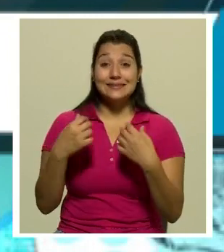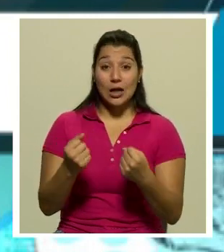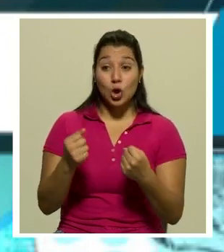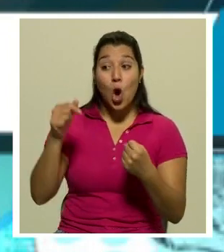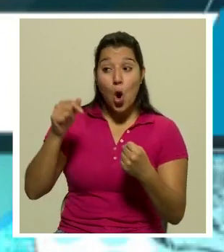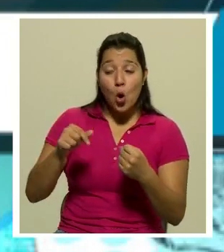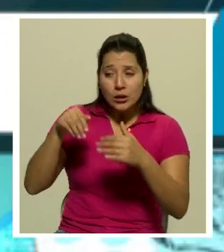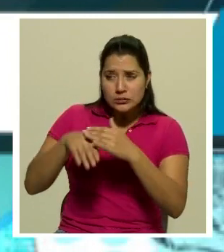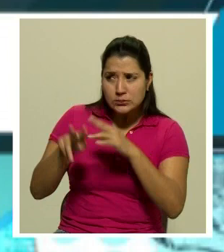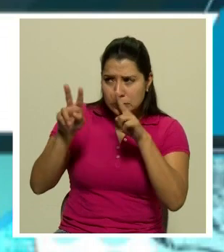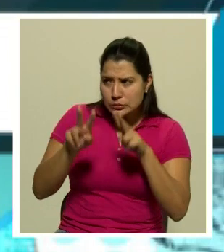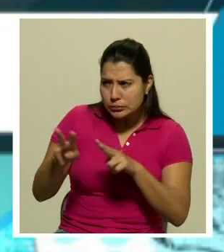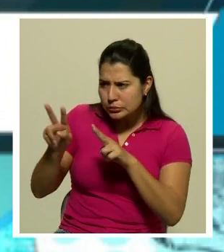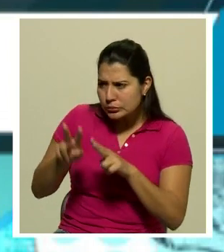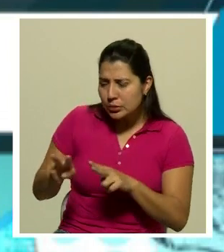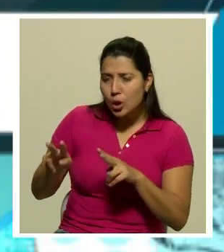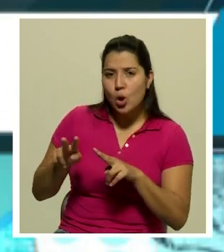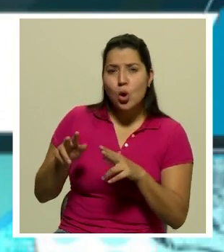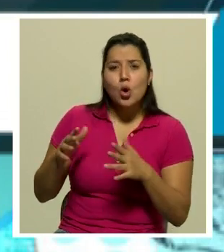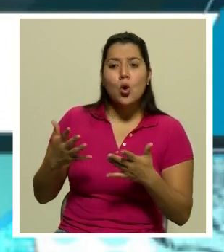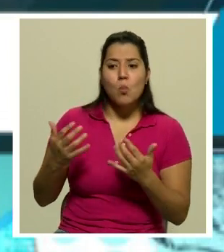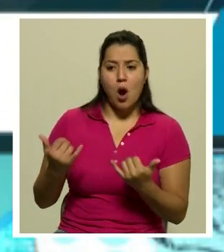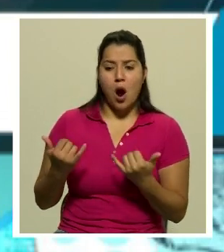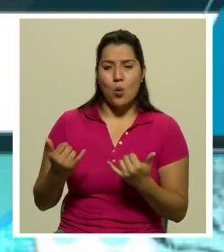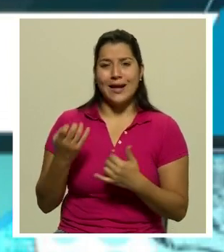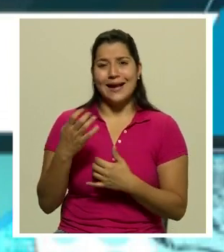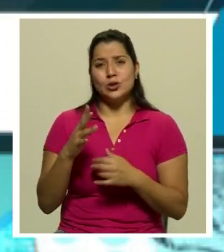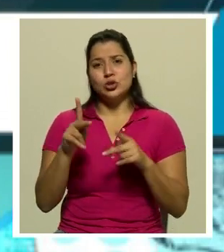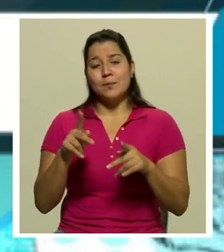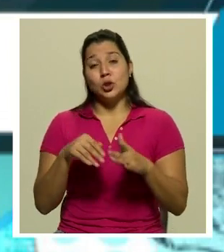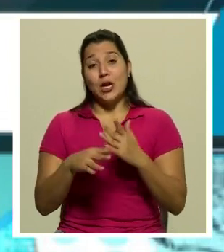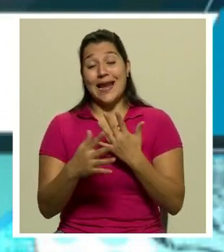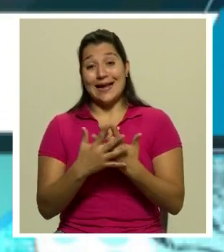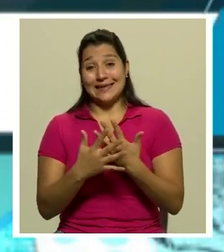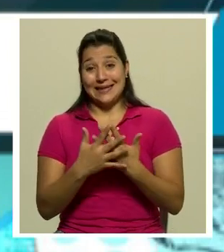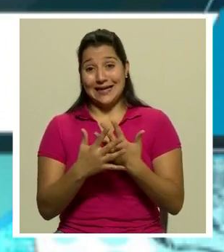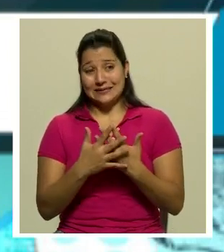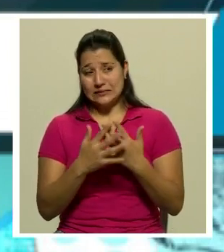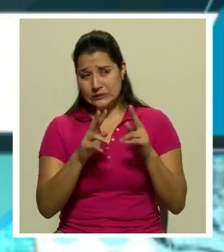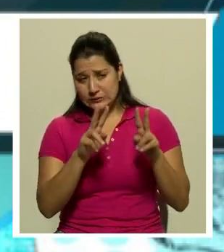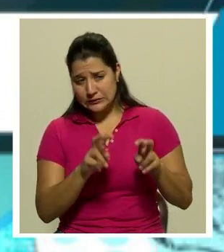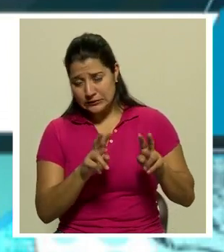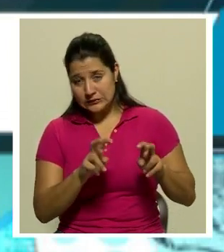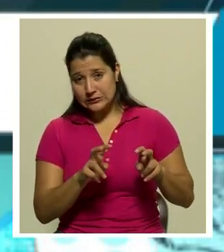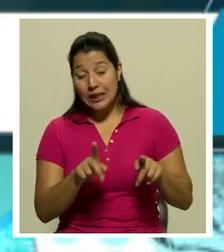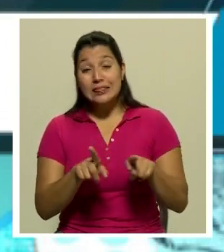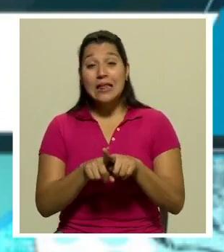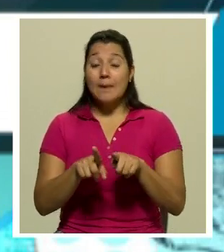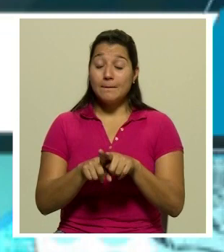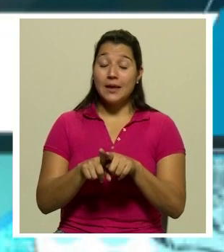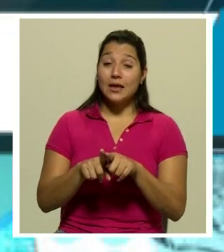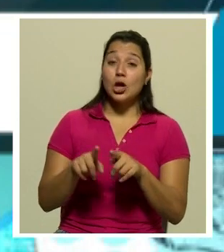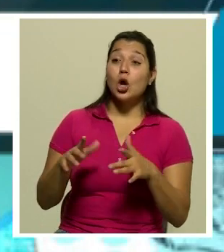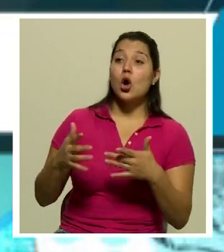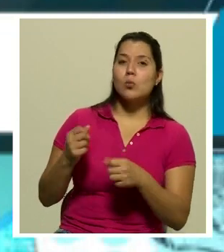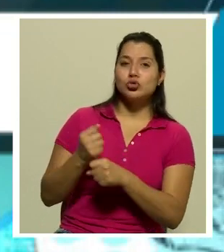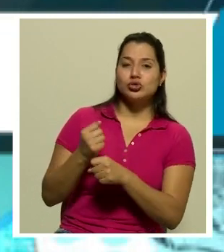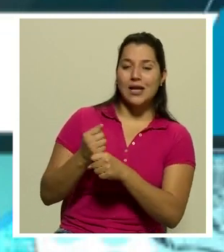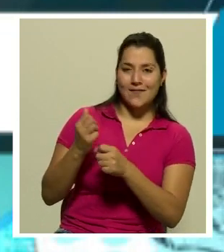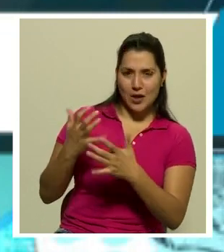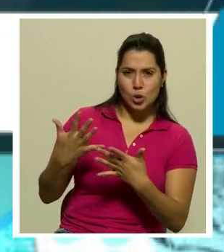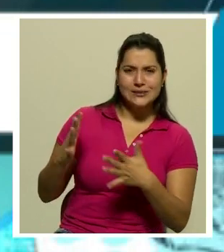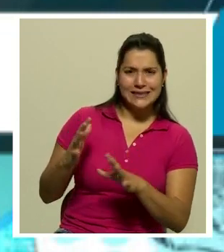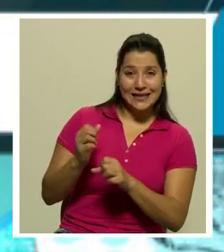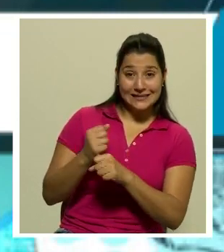una inspección de cómo se encuentran los 14 aprendidos en este centro y también los funcionarios que, como veíamos, dieron negativo